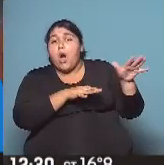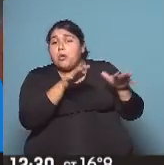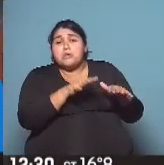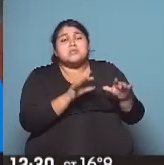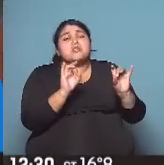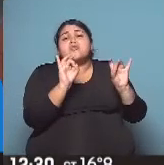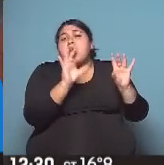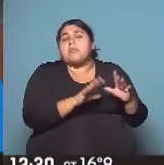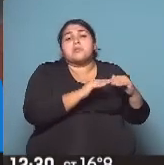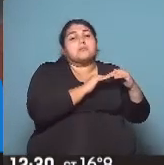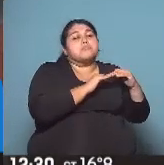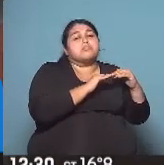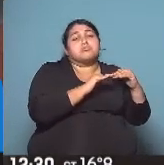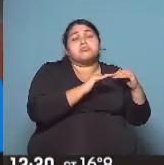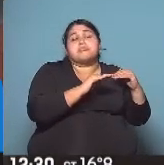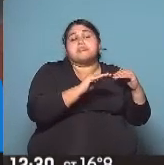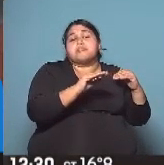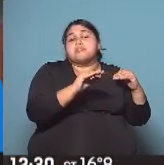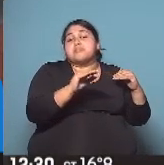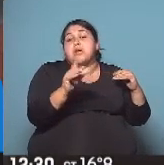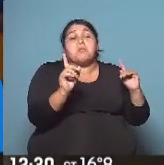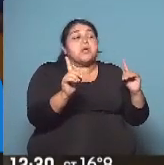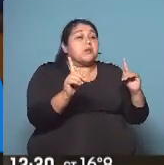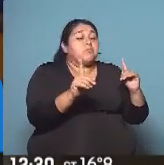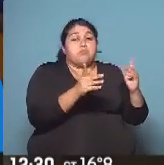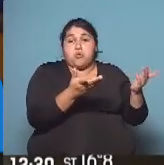simplemente es un estancamiento como vamos y venimos, pero en el